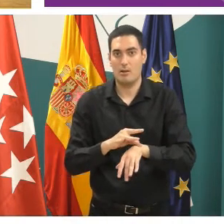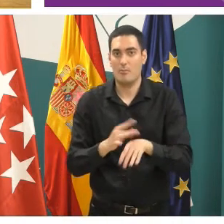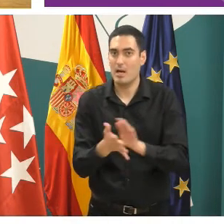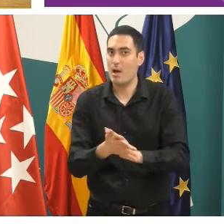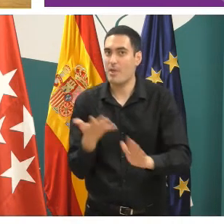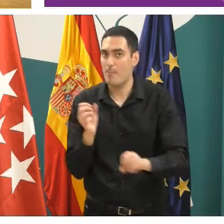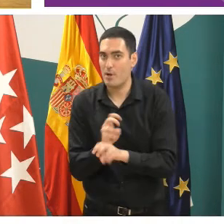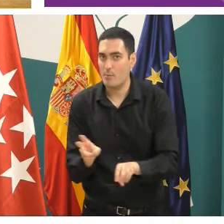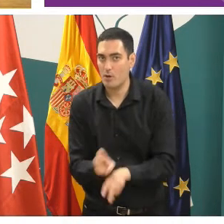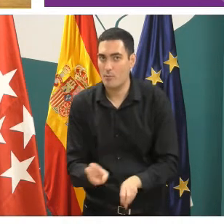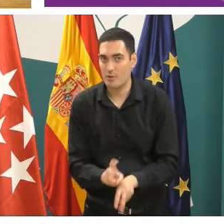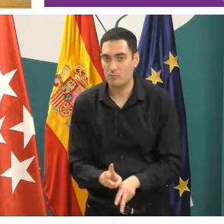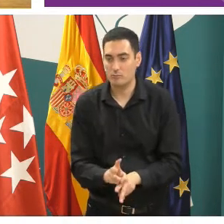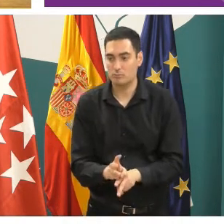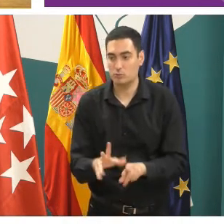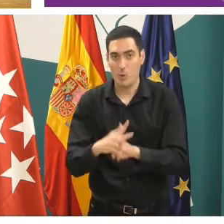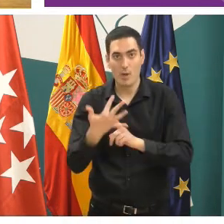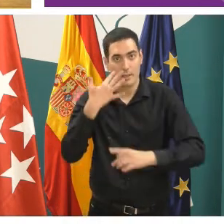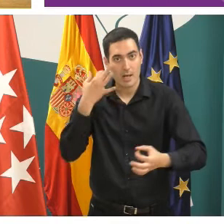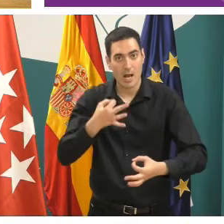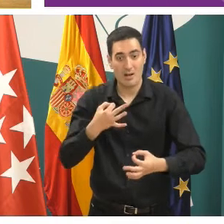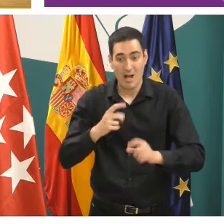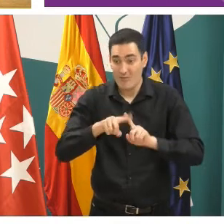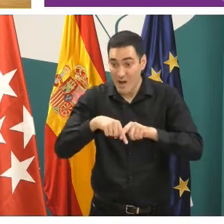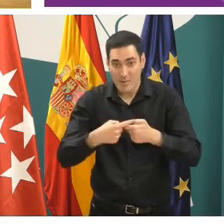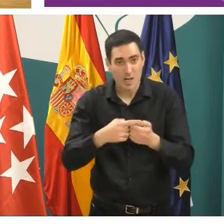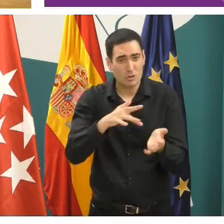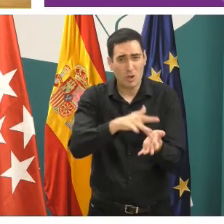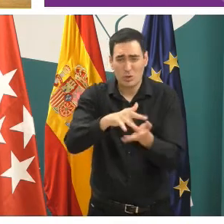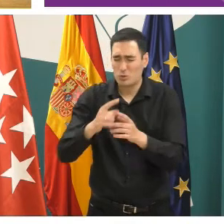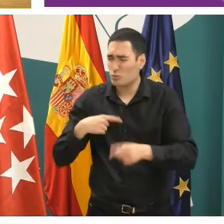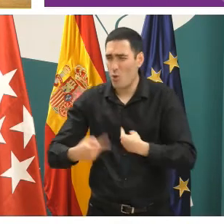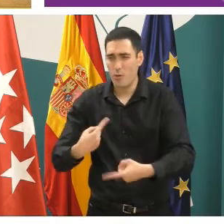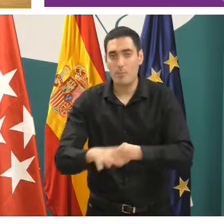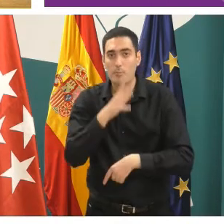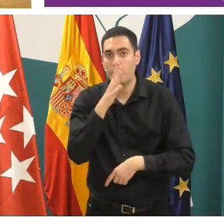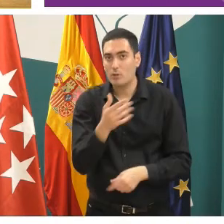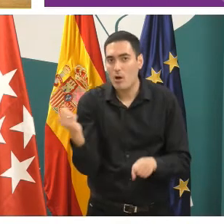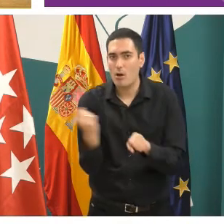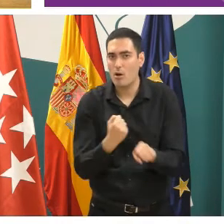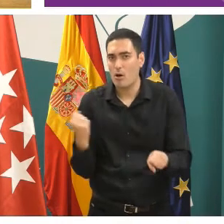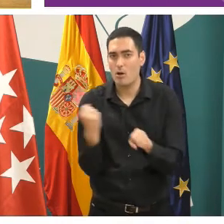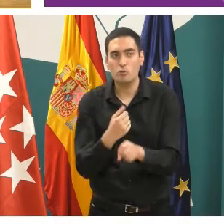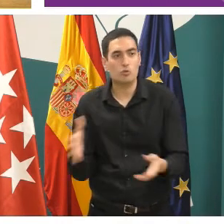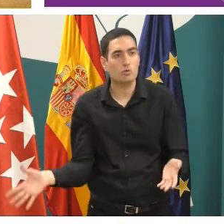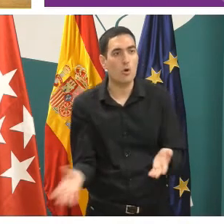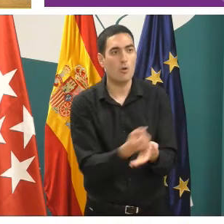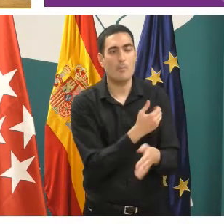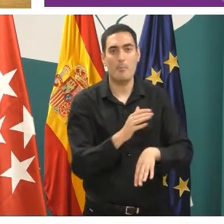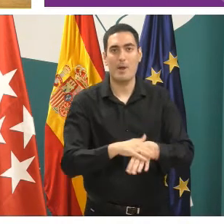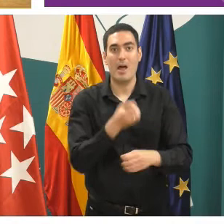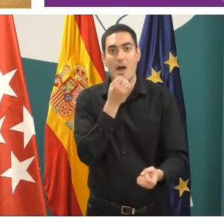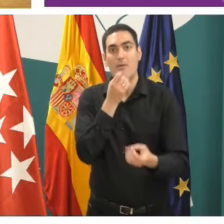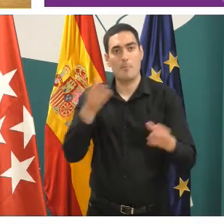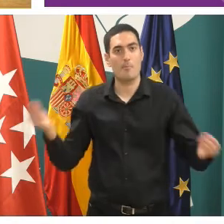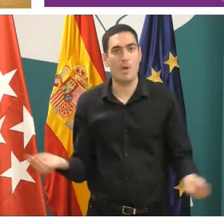rápida, ¿no? Esto es una realidad que viven las familias día a día y que tenemos que darnos cuenta de que por eso todos tenemos que trabajar para mejorar el